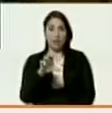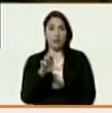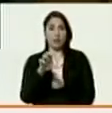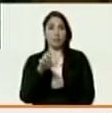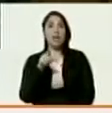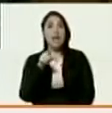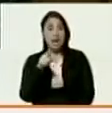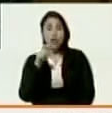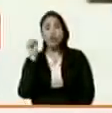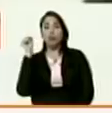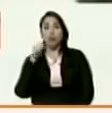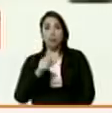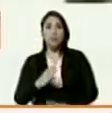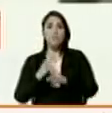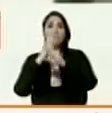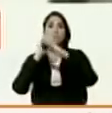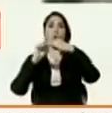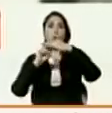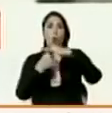Eso sí es un bloqueo.